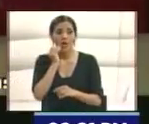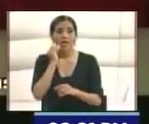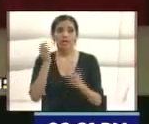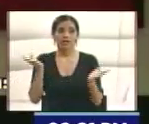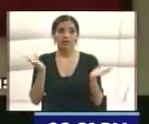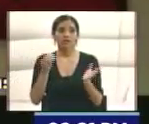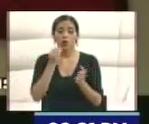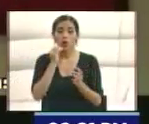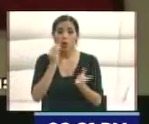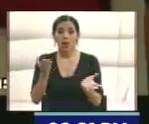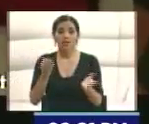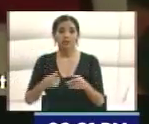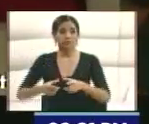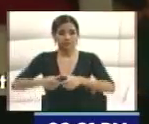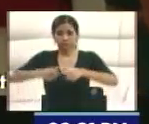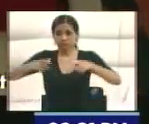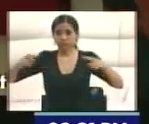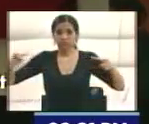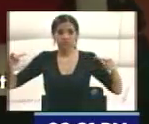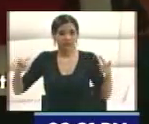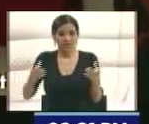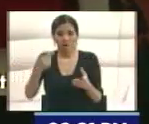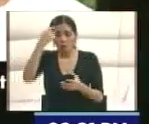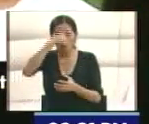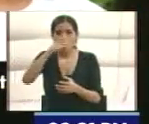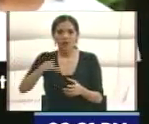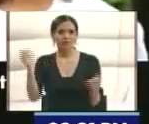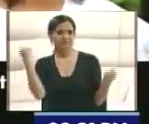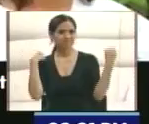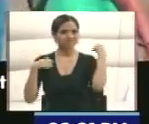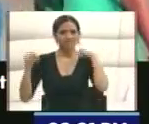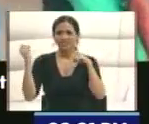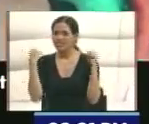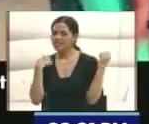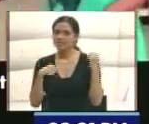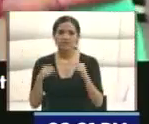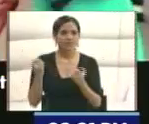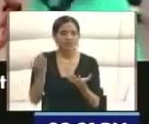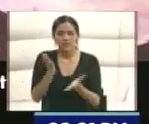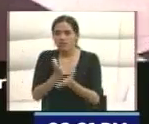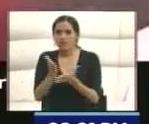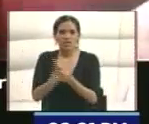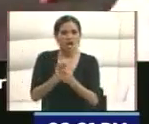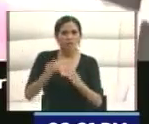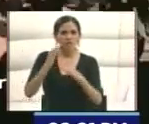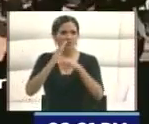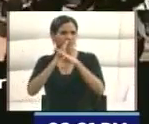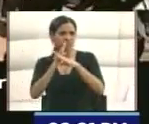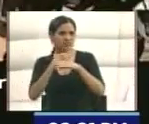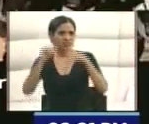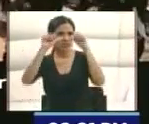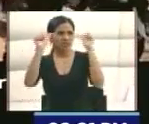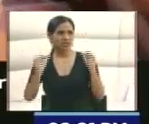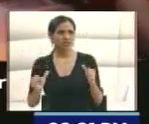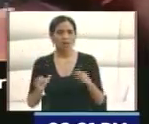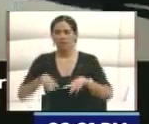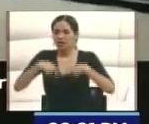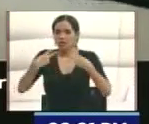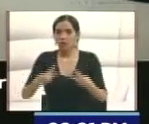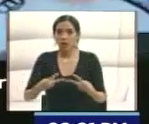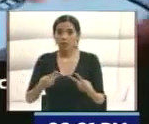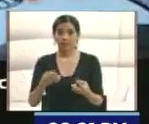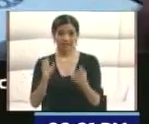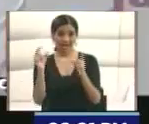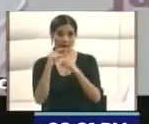esa gran masa de población rebelde antes generalmente antisistémica por eso aquella frase que